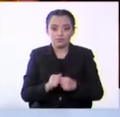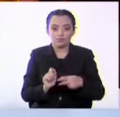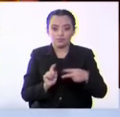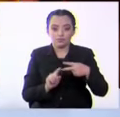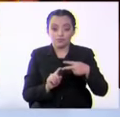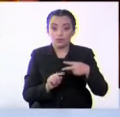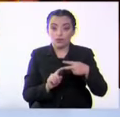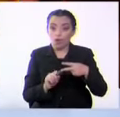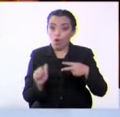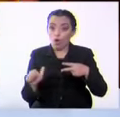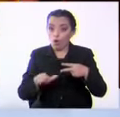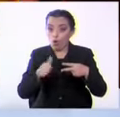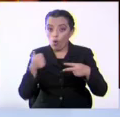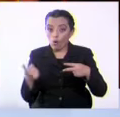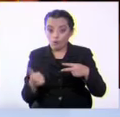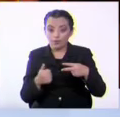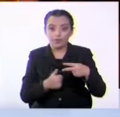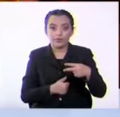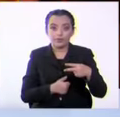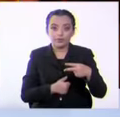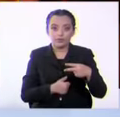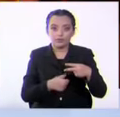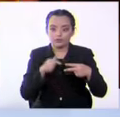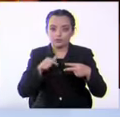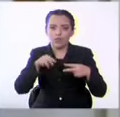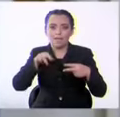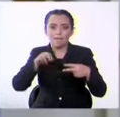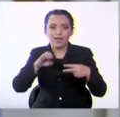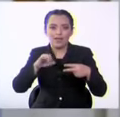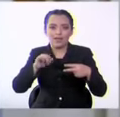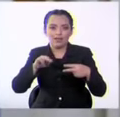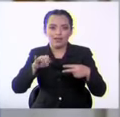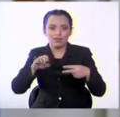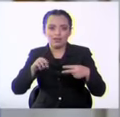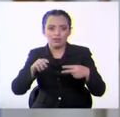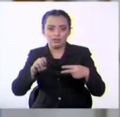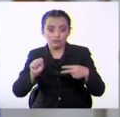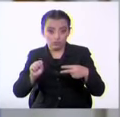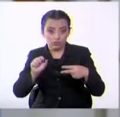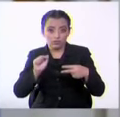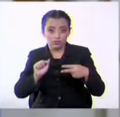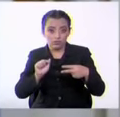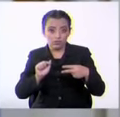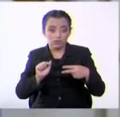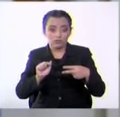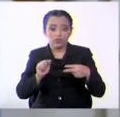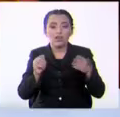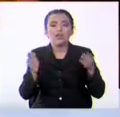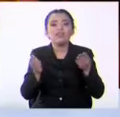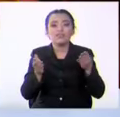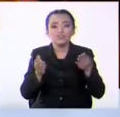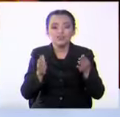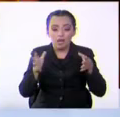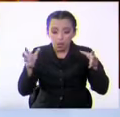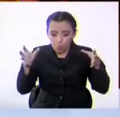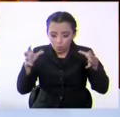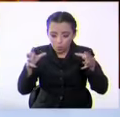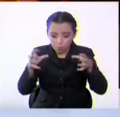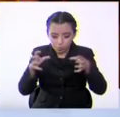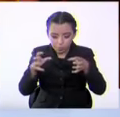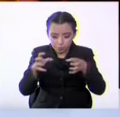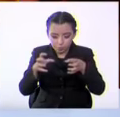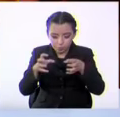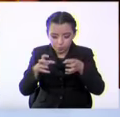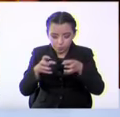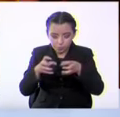Por el contrario, existen aquellos mecanismos que tienden a reducir la variabilidad genética o la cantidad de